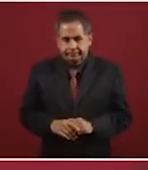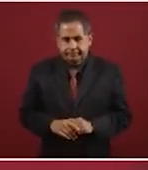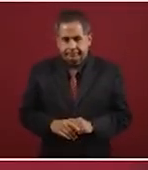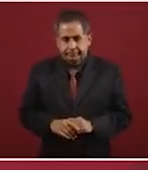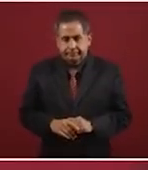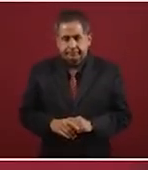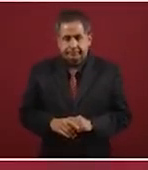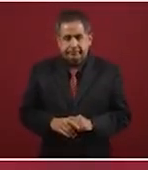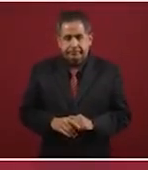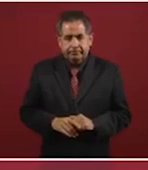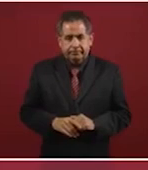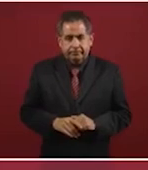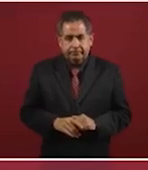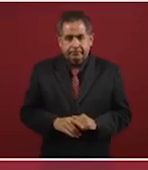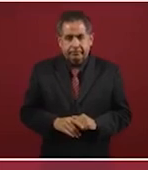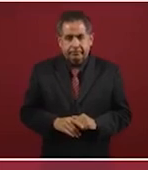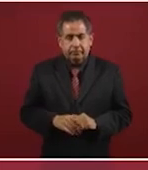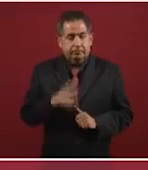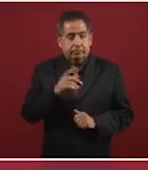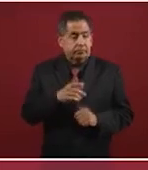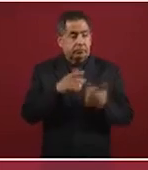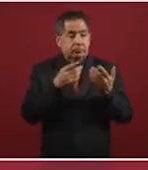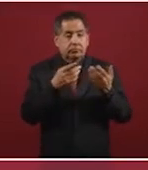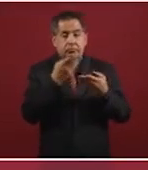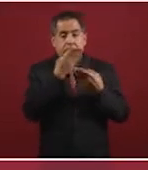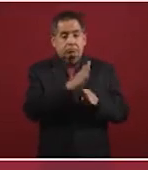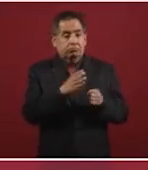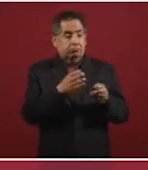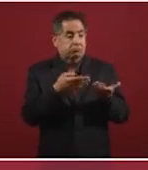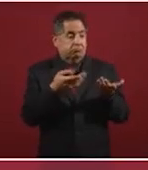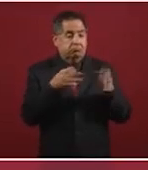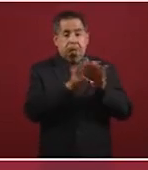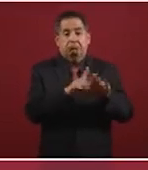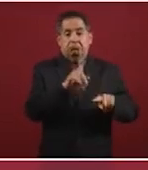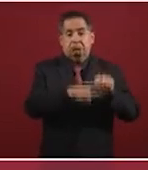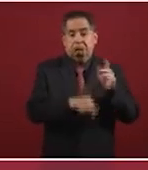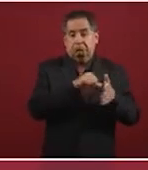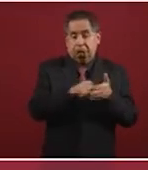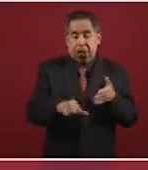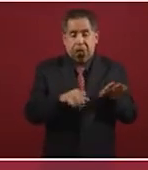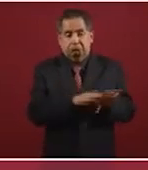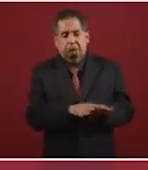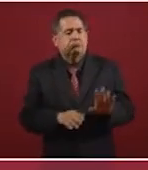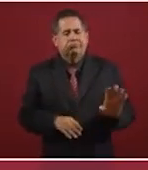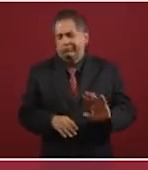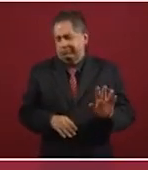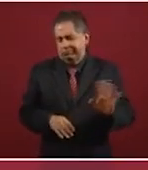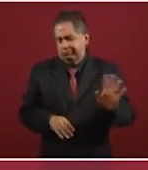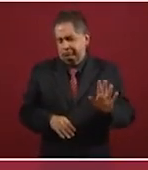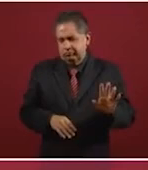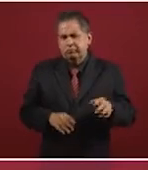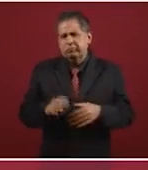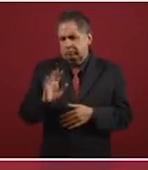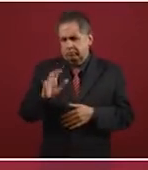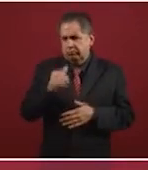este de que se congelaron cuentes eso no pero si se enviaron